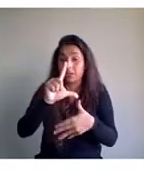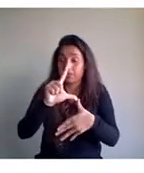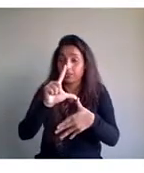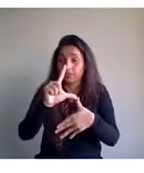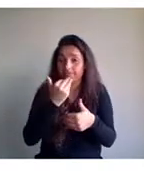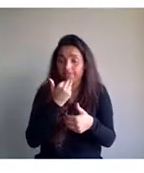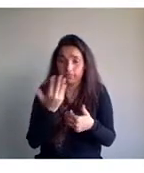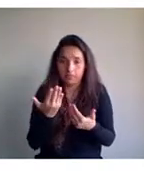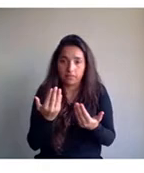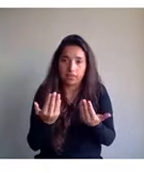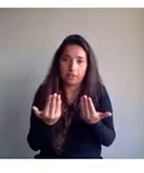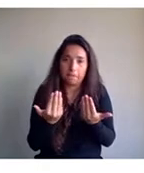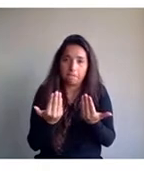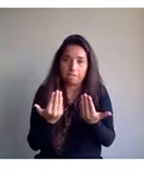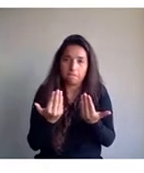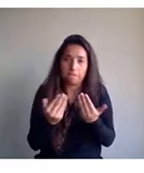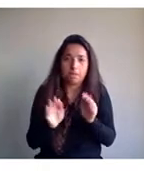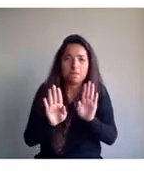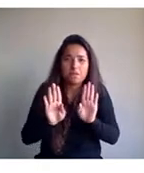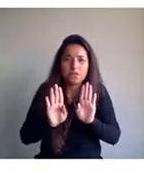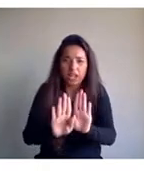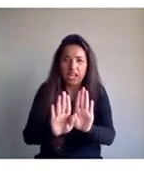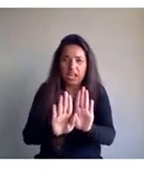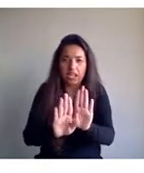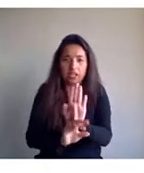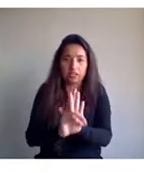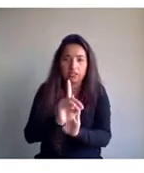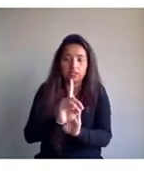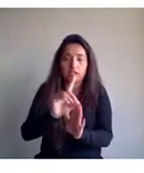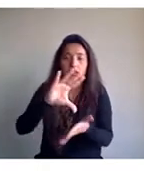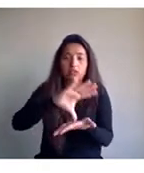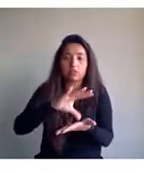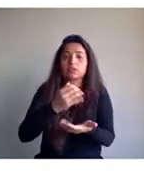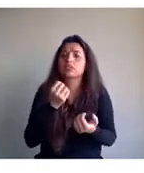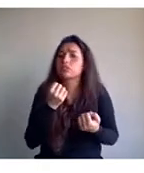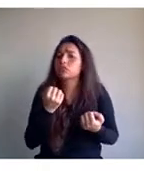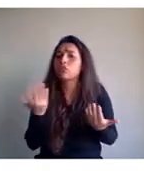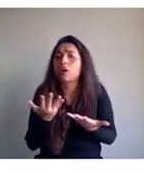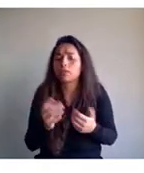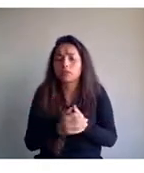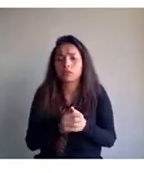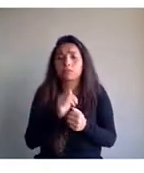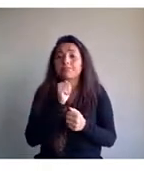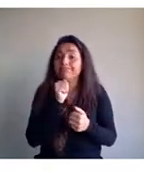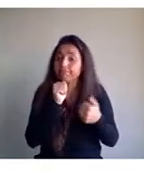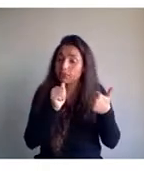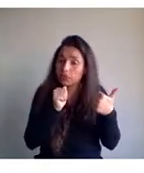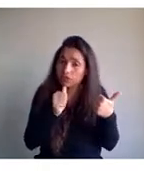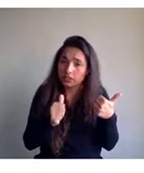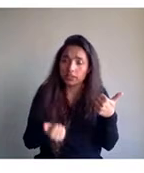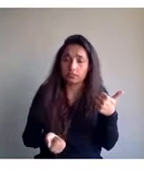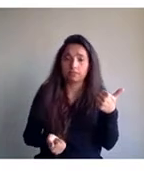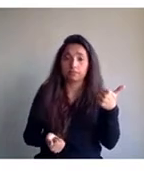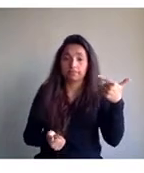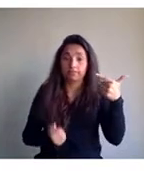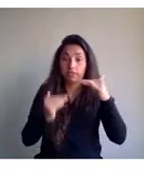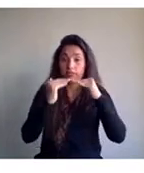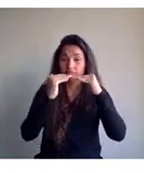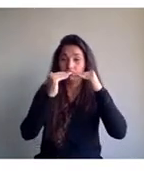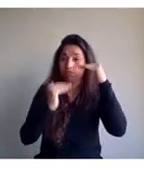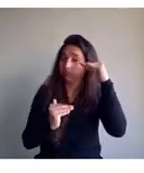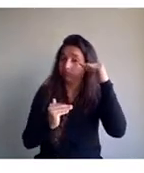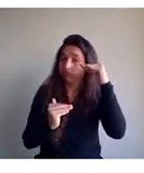desarrollo que lo frenan que lo limitan como la pobreza la desigualdad que es